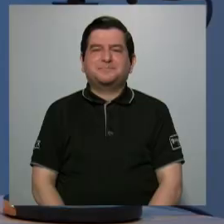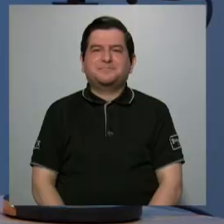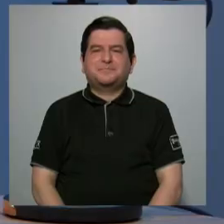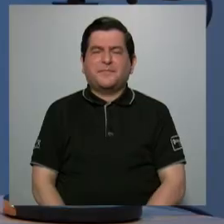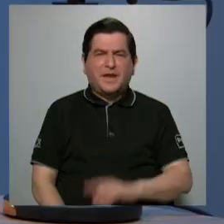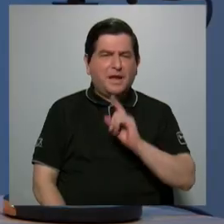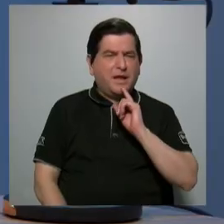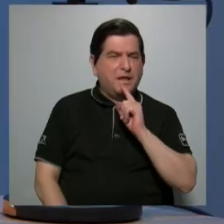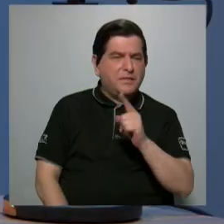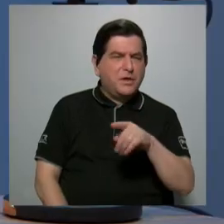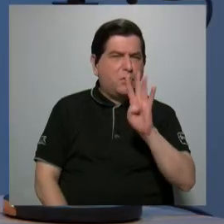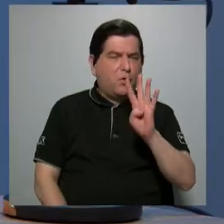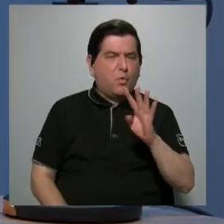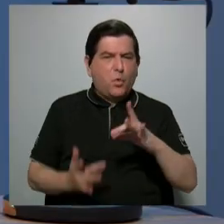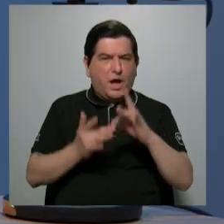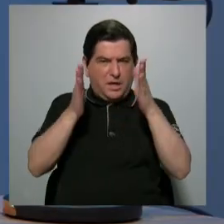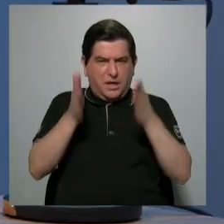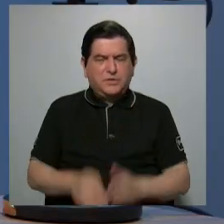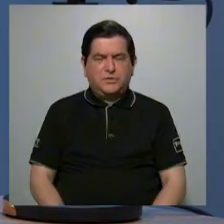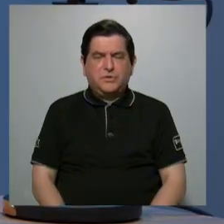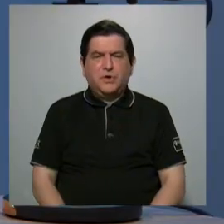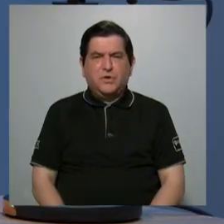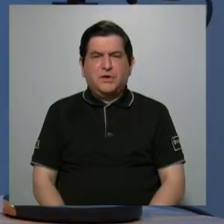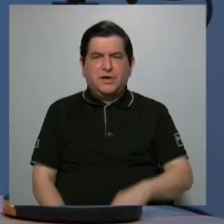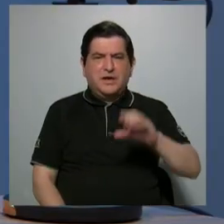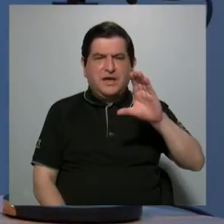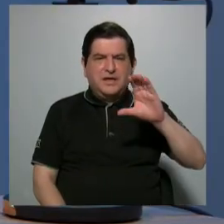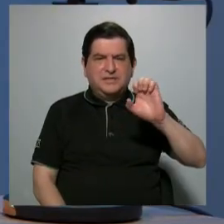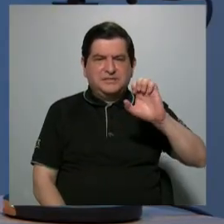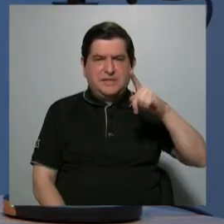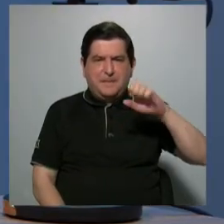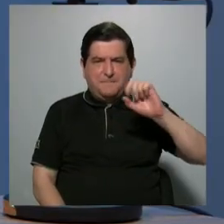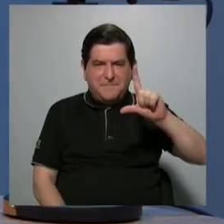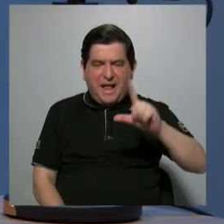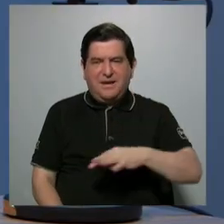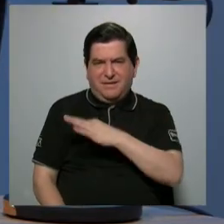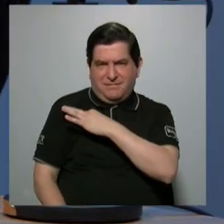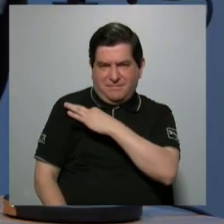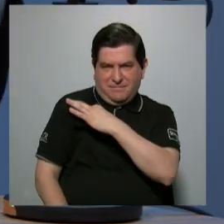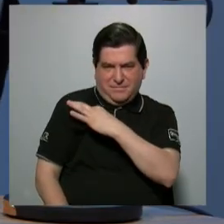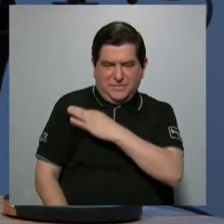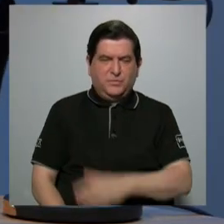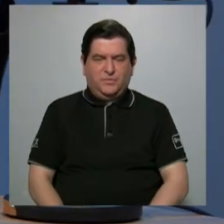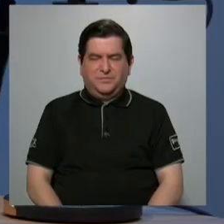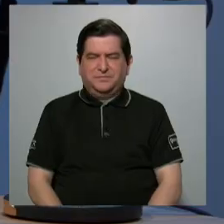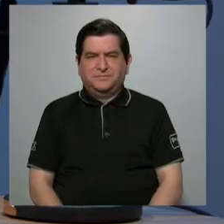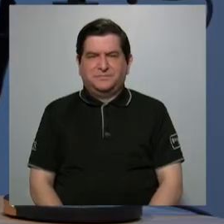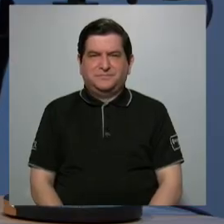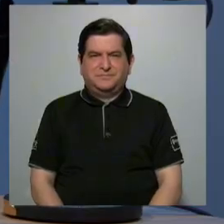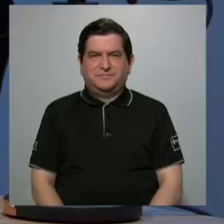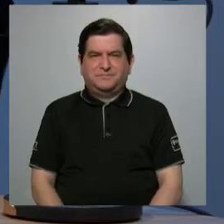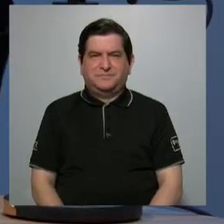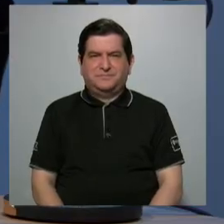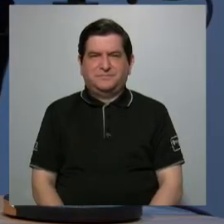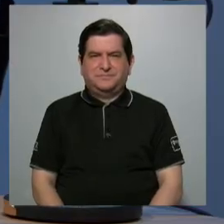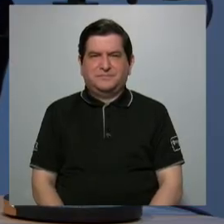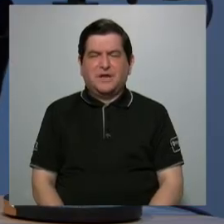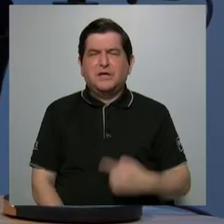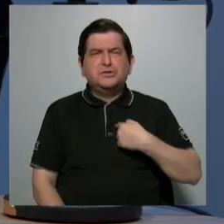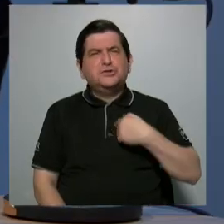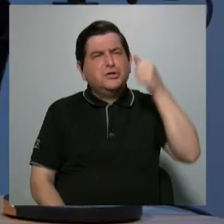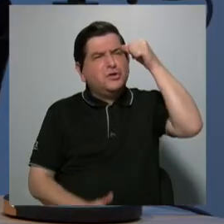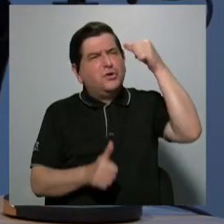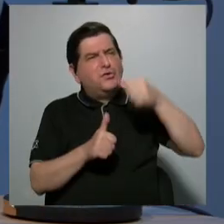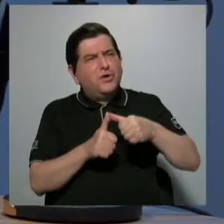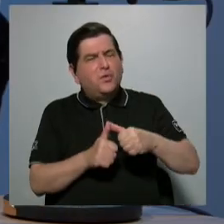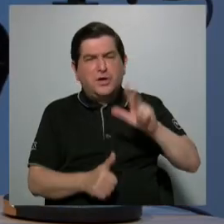Mencionó 4 expertos que CEPAL invitó. ¿Cómo se...? Y si mi memoria no me engaña,